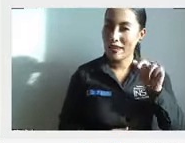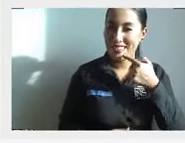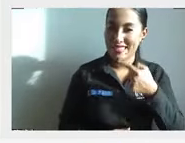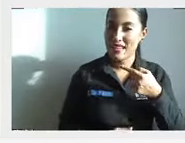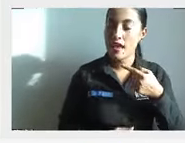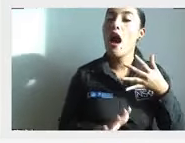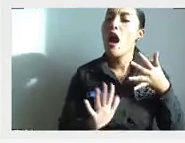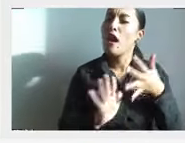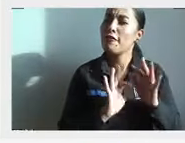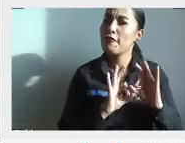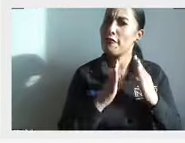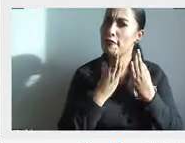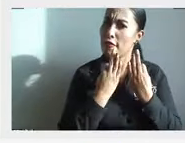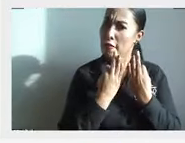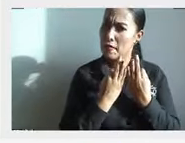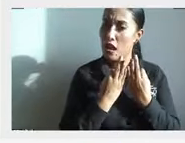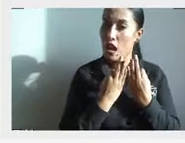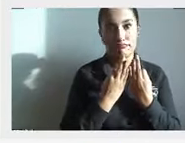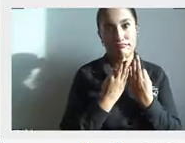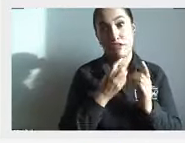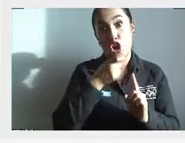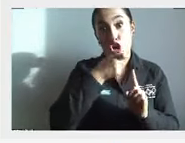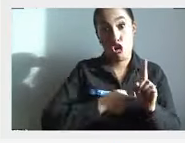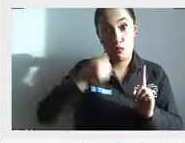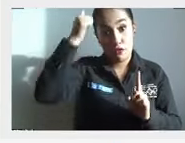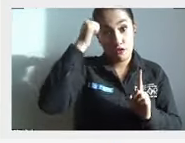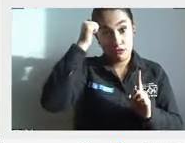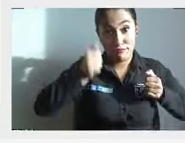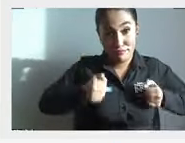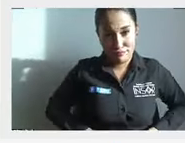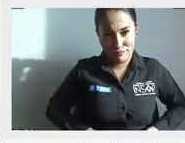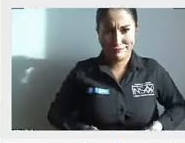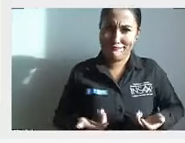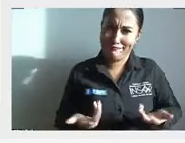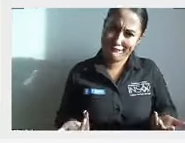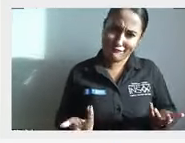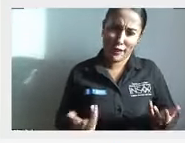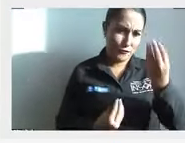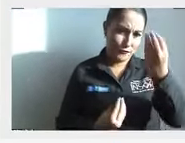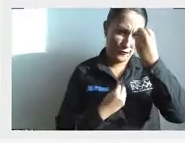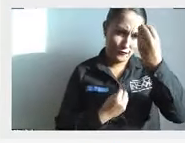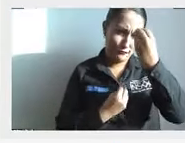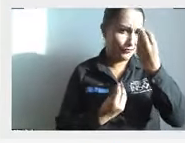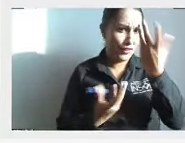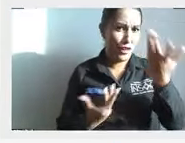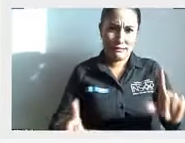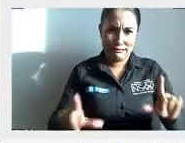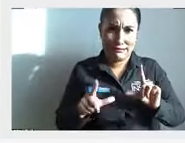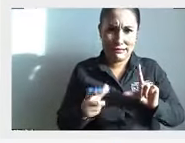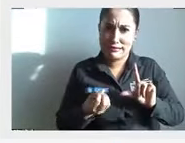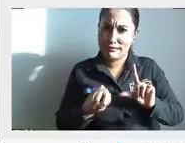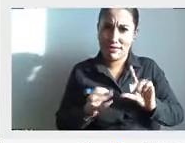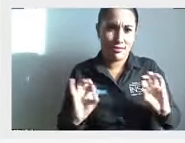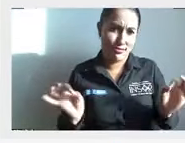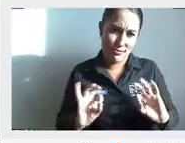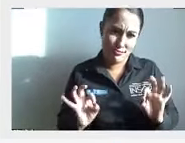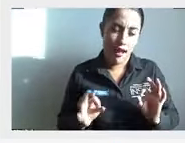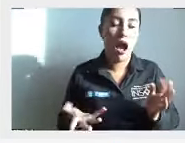son... no son pedagogos, ¿cierto? En muchas ocasiones pues no tienen ese, ni el título de licenciado, ni mucho